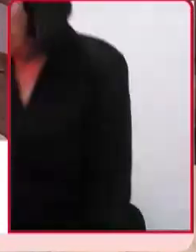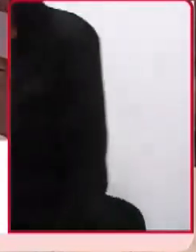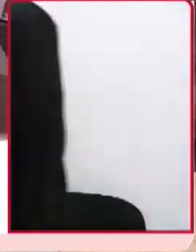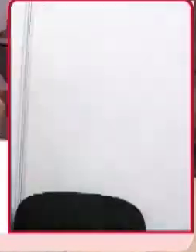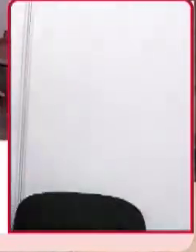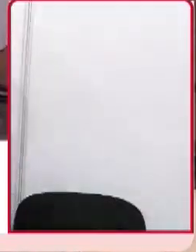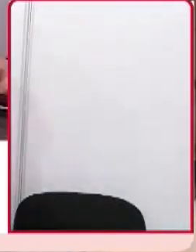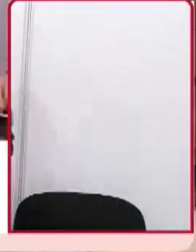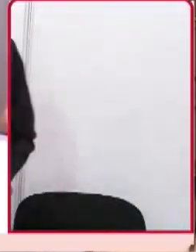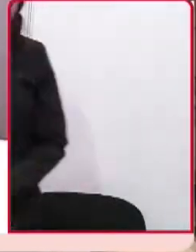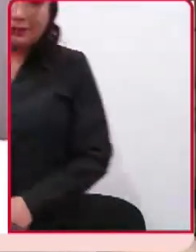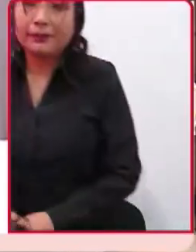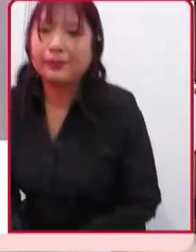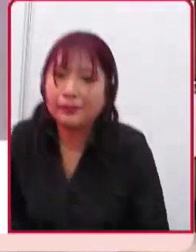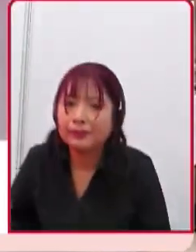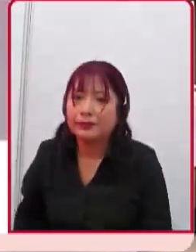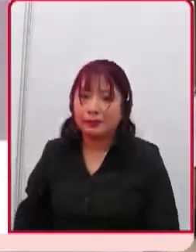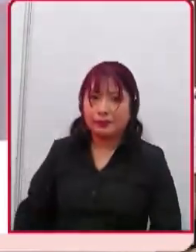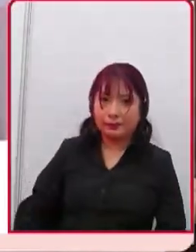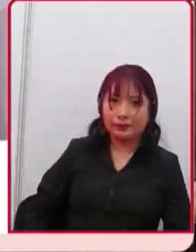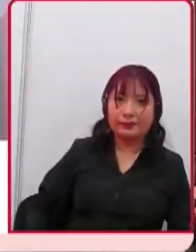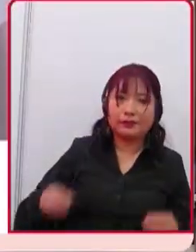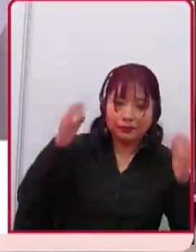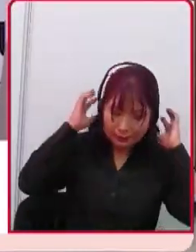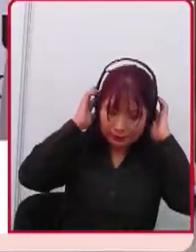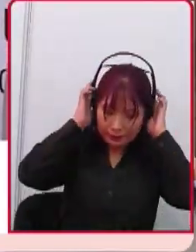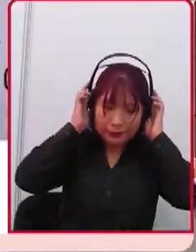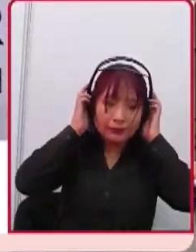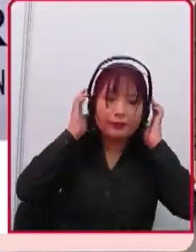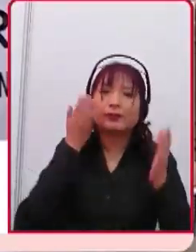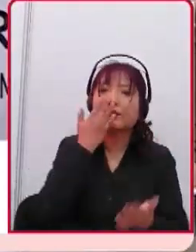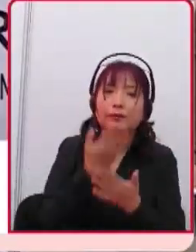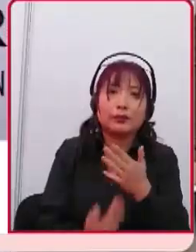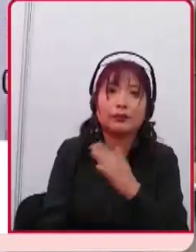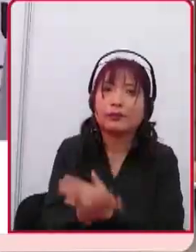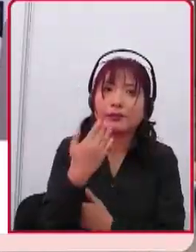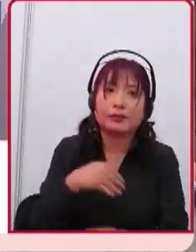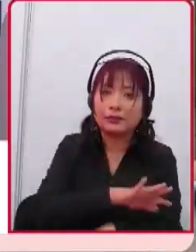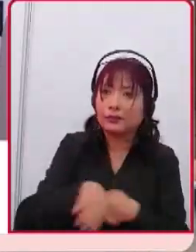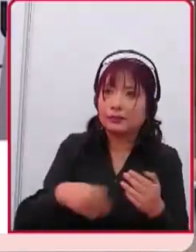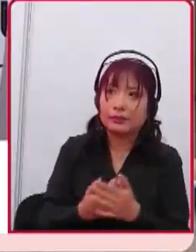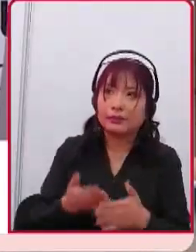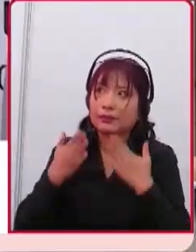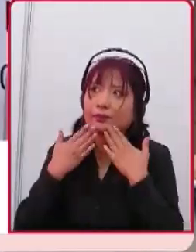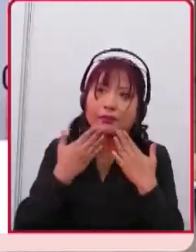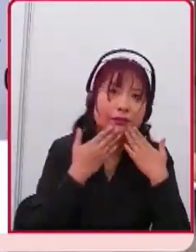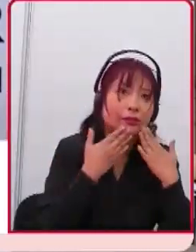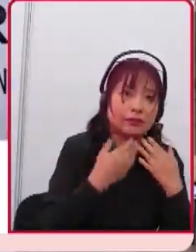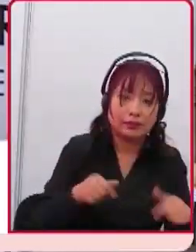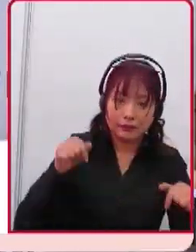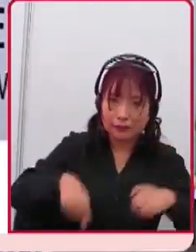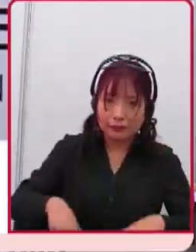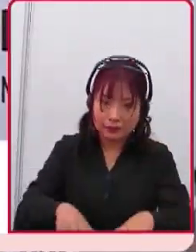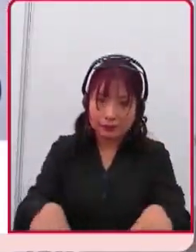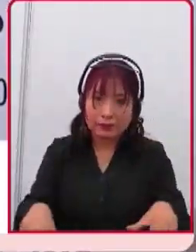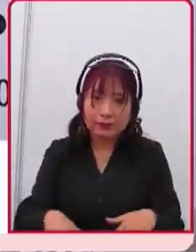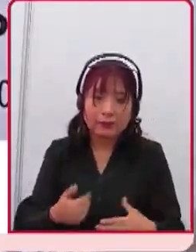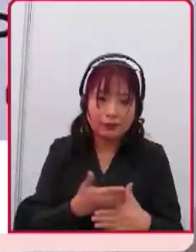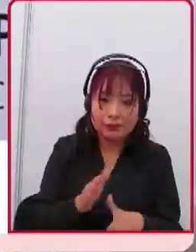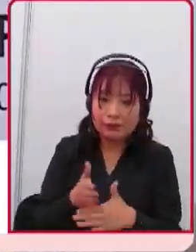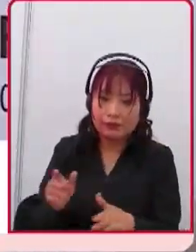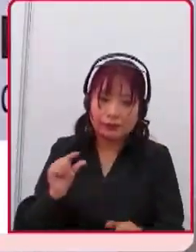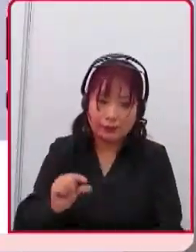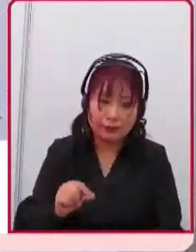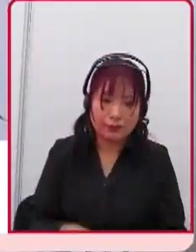los organizadores del evento, a Perumin, al Foro TIS y este espacio generado para poder compartir con ustedes un poquito acerca del impacto